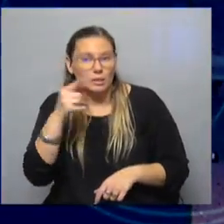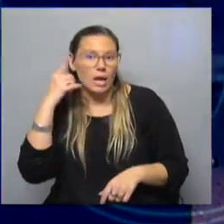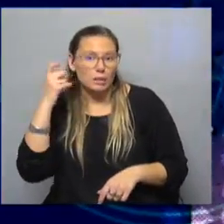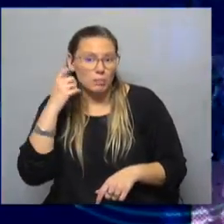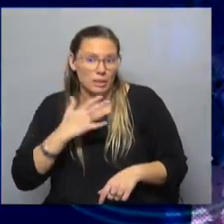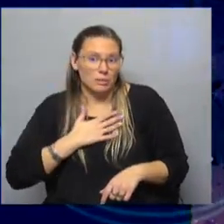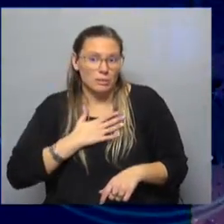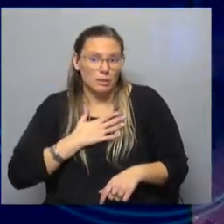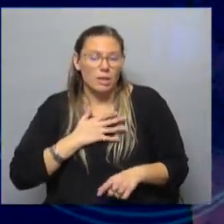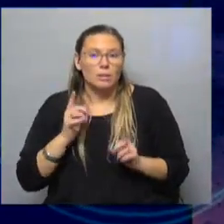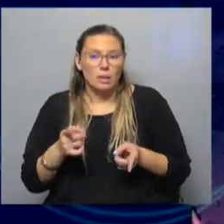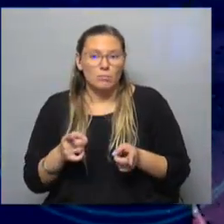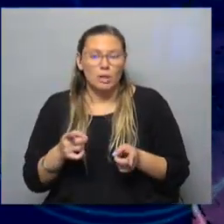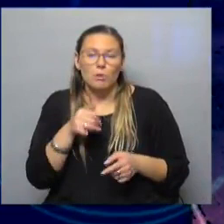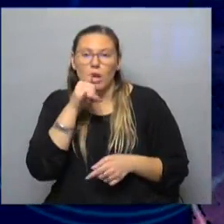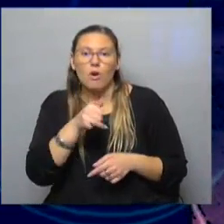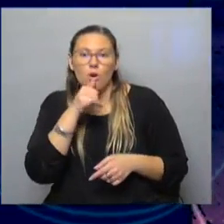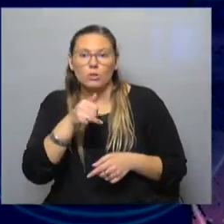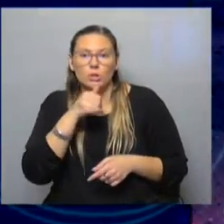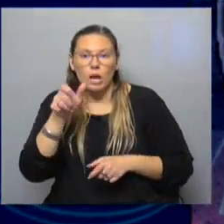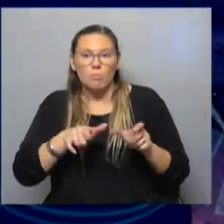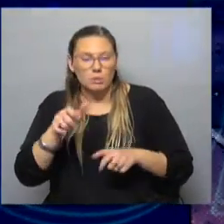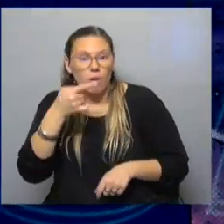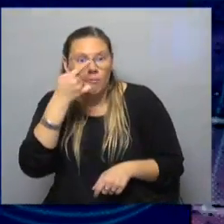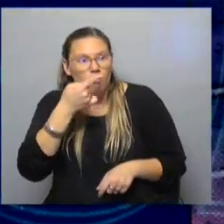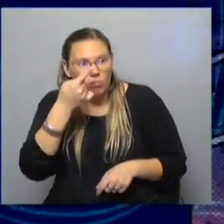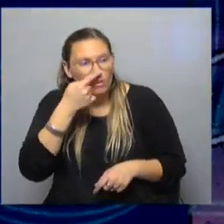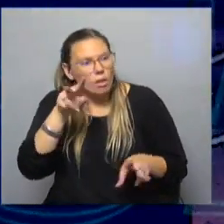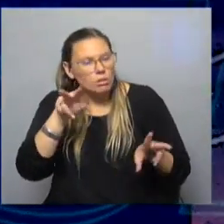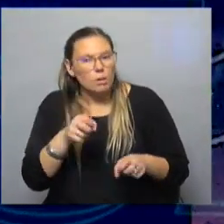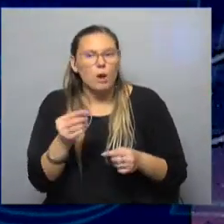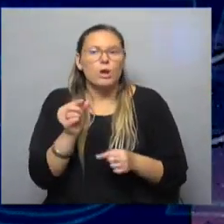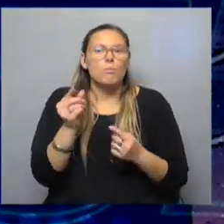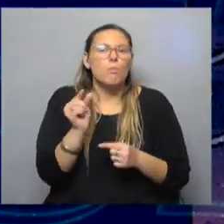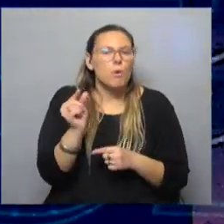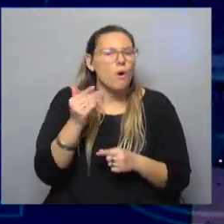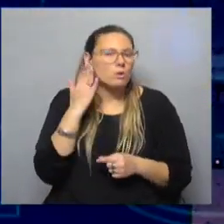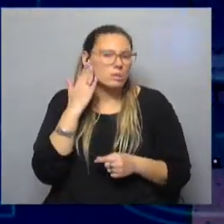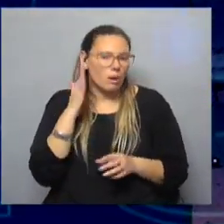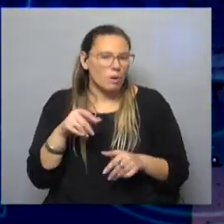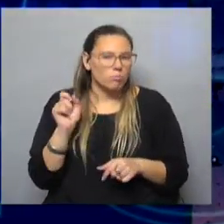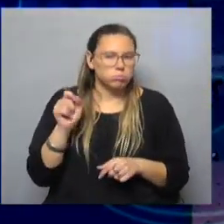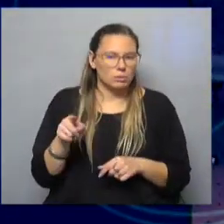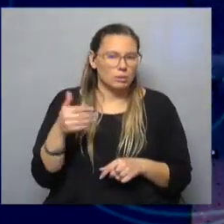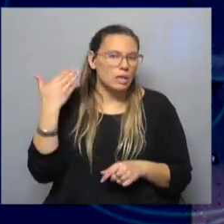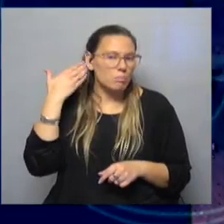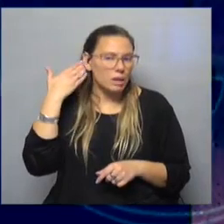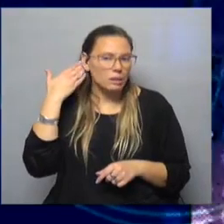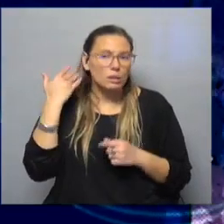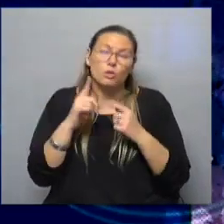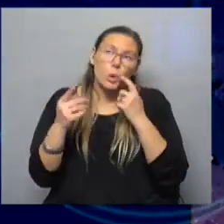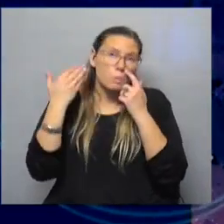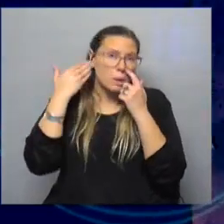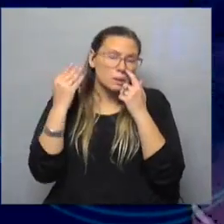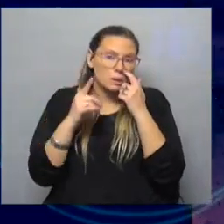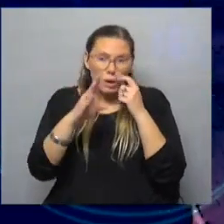experiencia. También porque la relataba muchísimo y a la gente le interesaba muchísimo el tema porque poco se sabe, digamos... ¿Del implante?